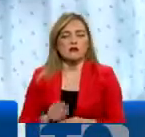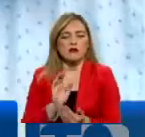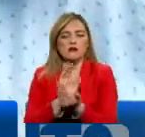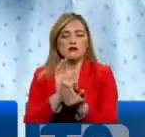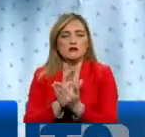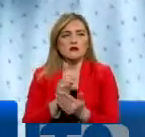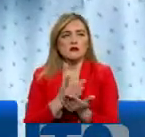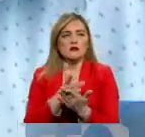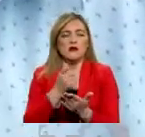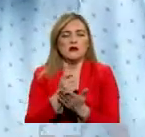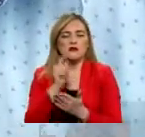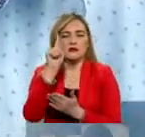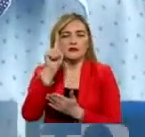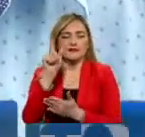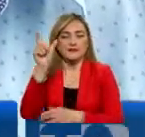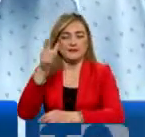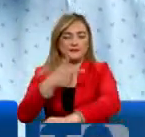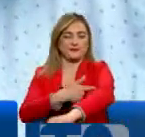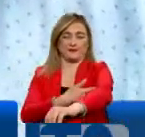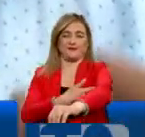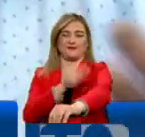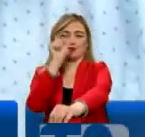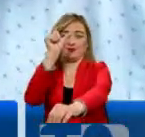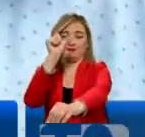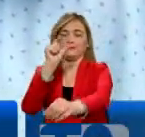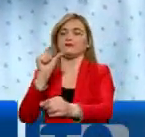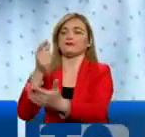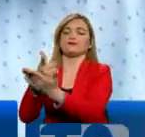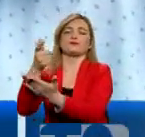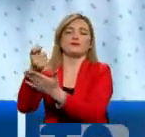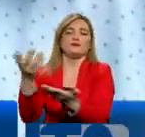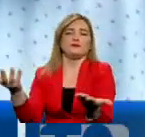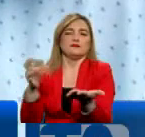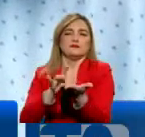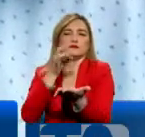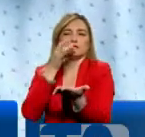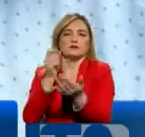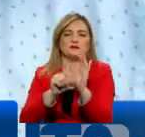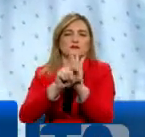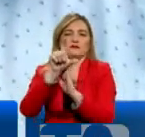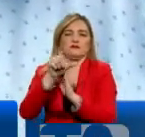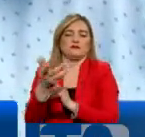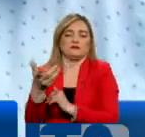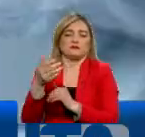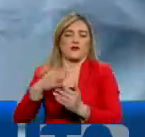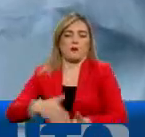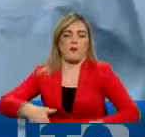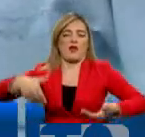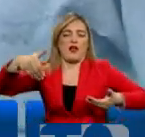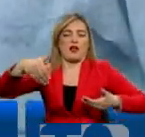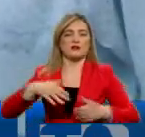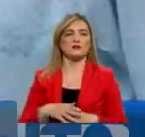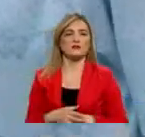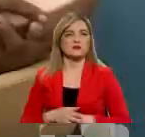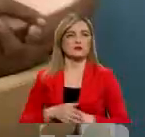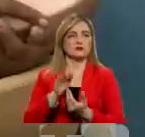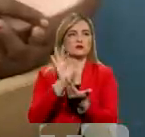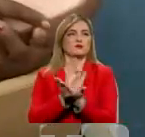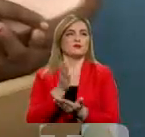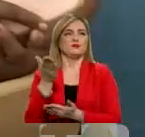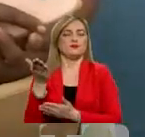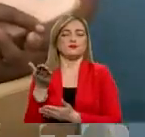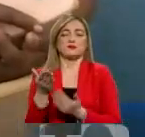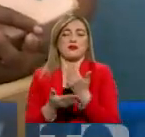mandan a comprar desde un catéter a medicinas que son sumamente caros, pañales. Y testimonios como este